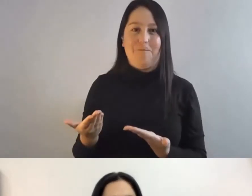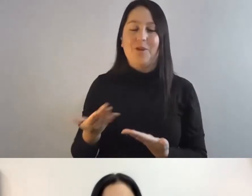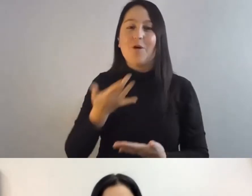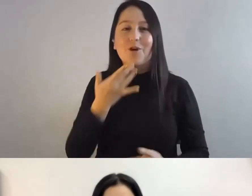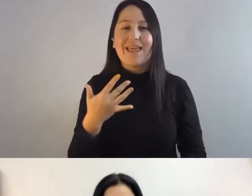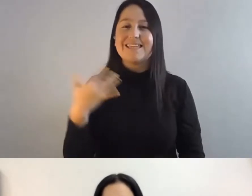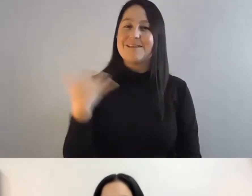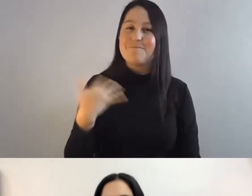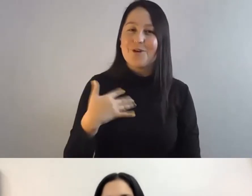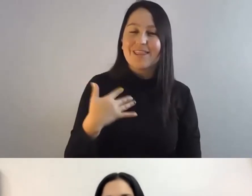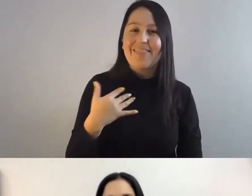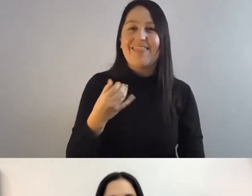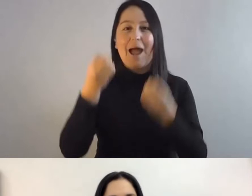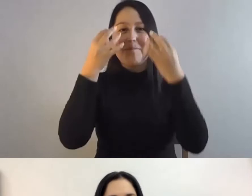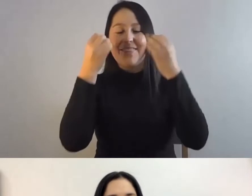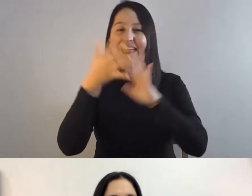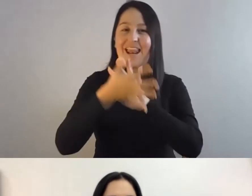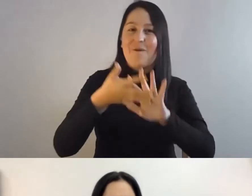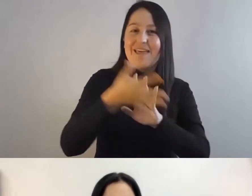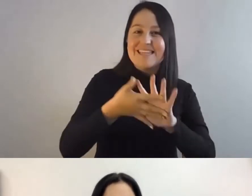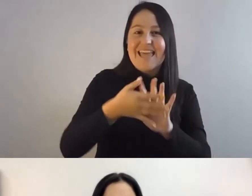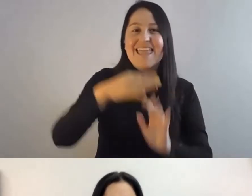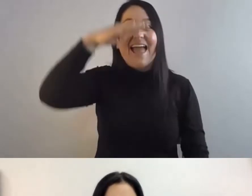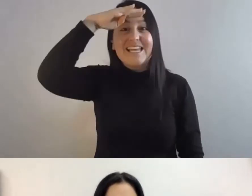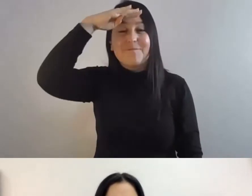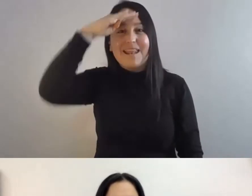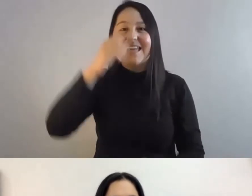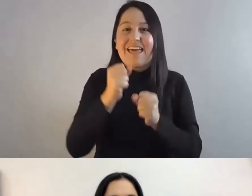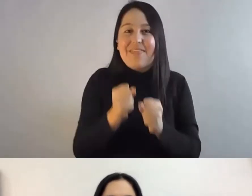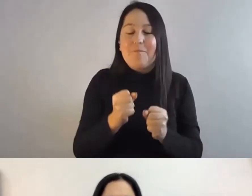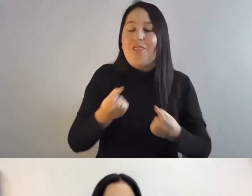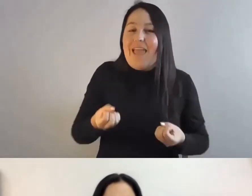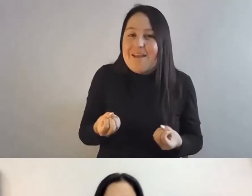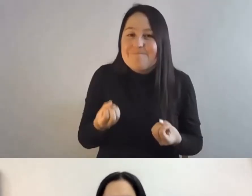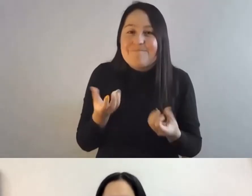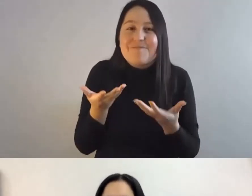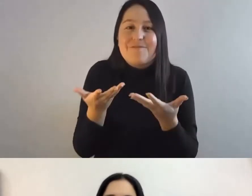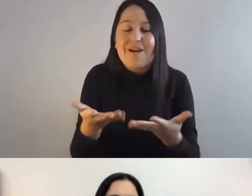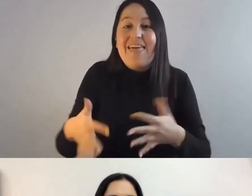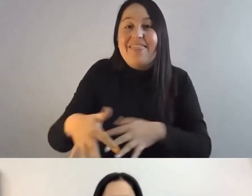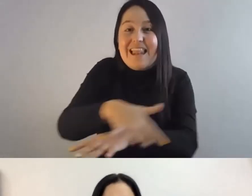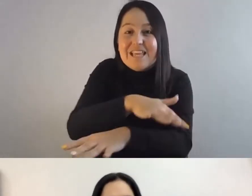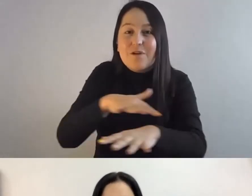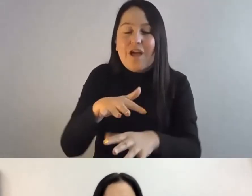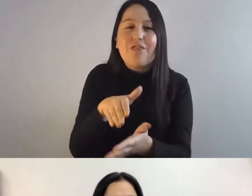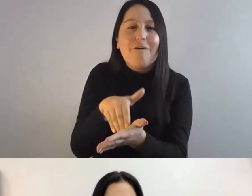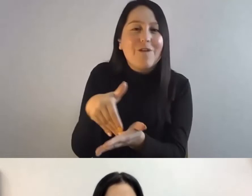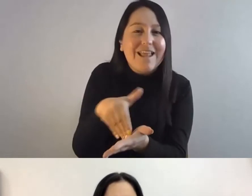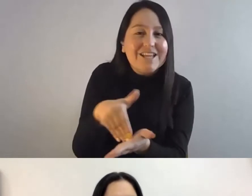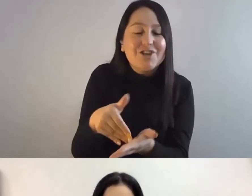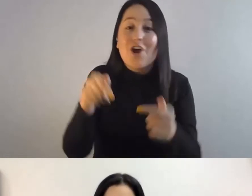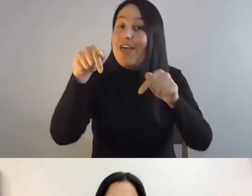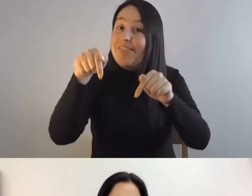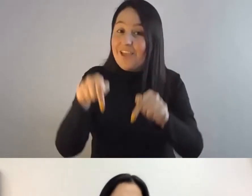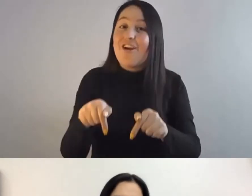la experiencia, de poder explayarse y reflexionar de las situaciones, las vulneraciones que hoy en día, aunque parezca